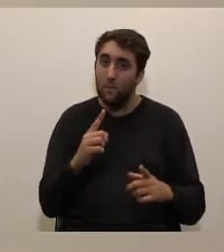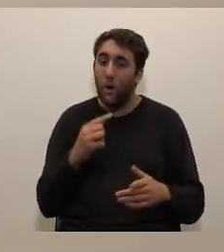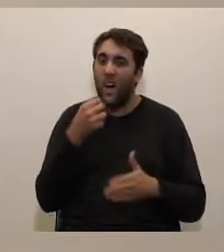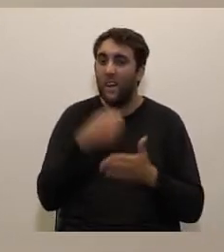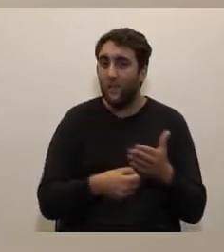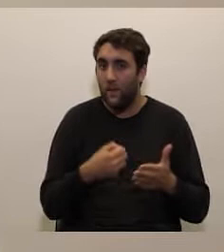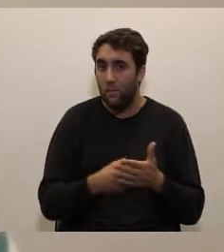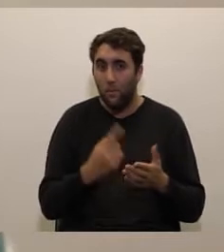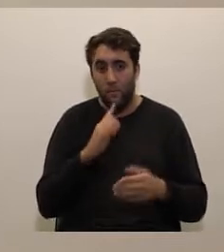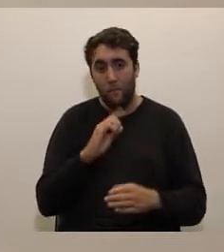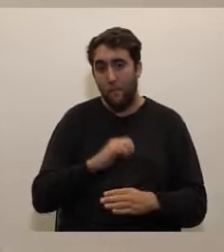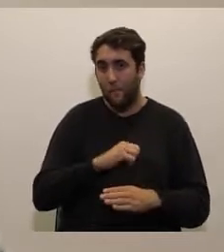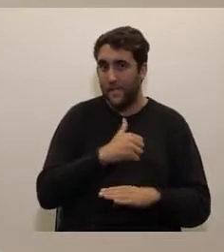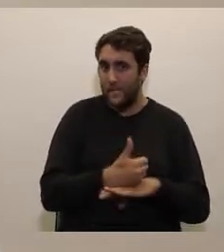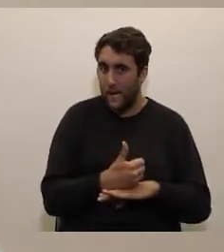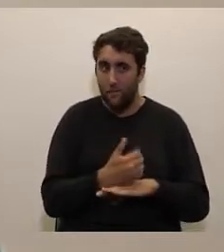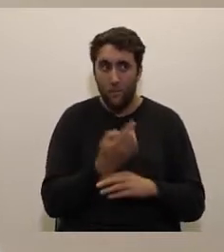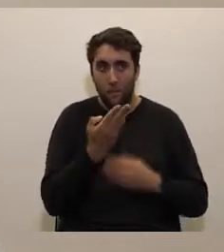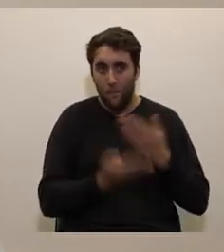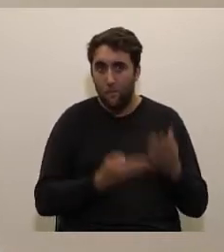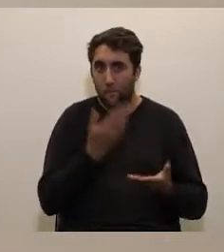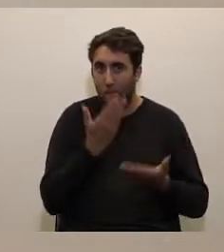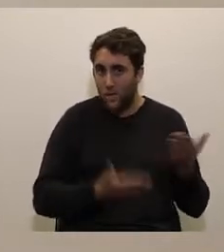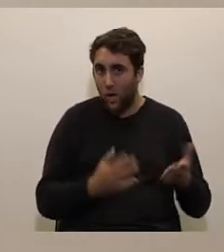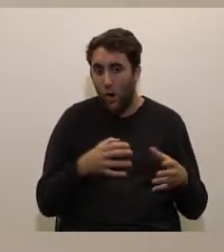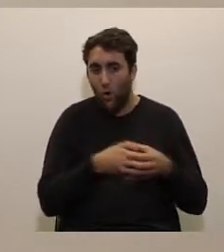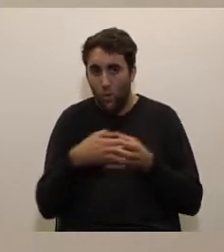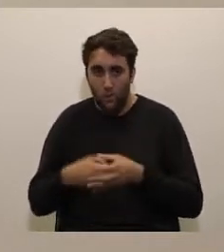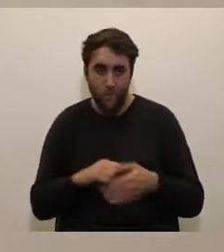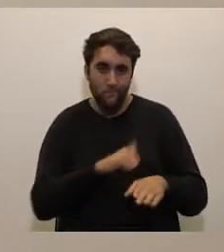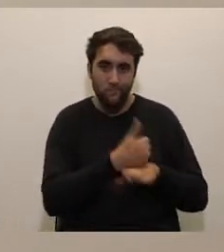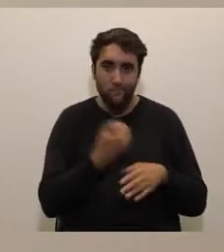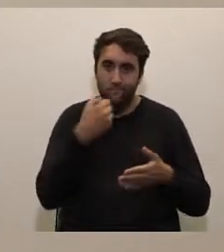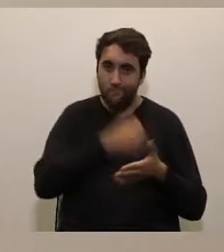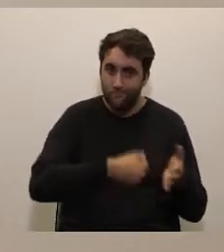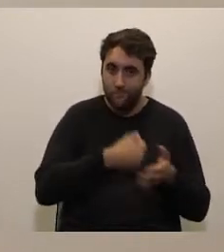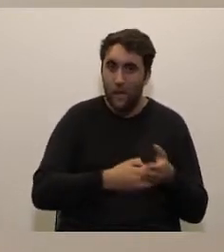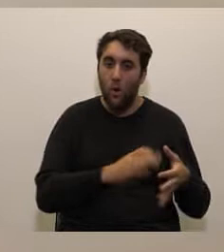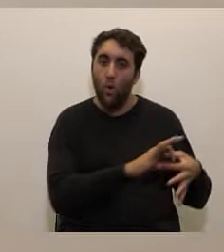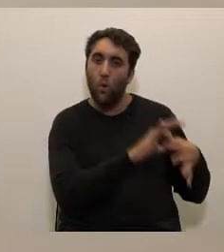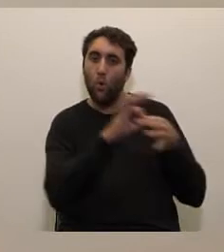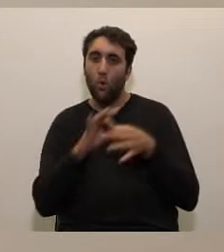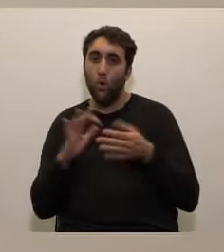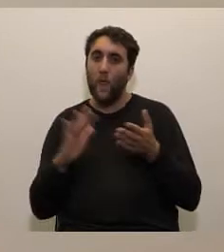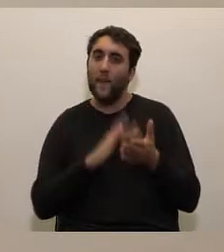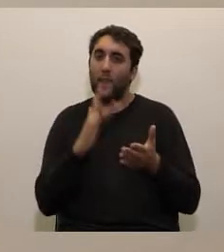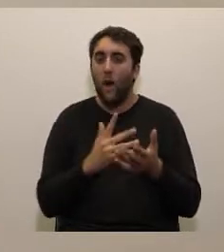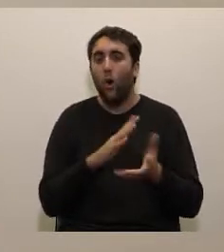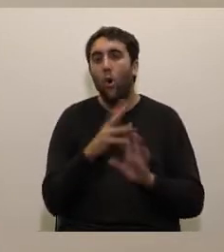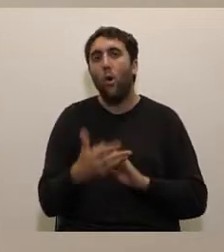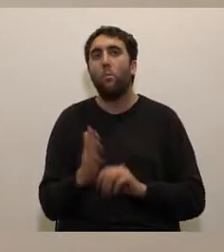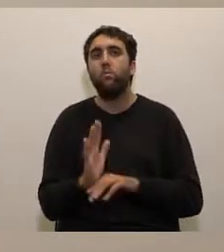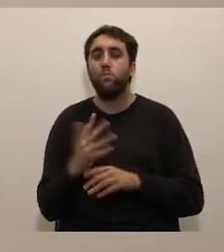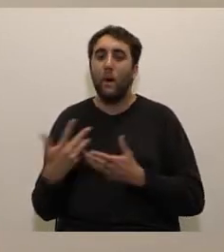activismo presencial o de las personas o de los colectivos, y lo digital colabora mucho